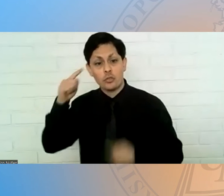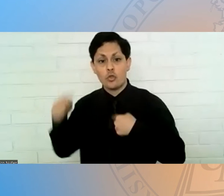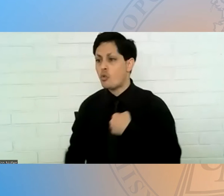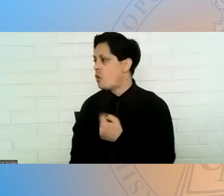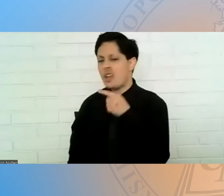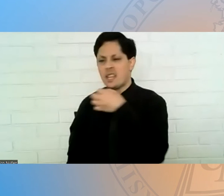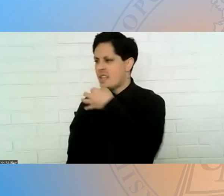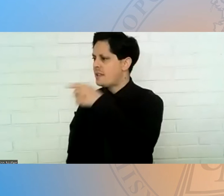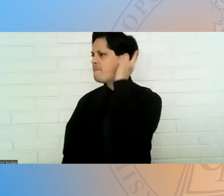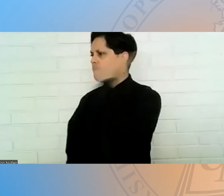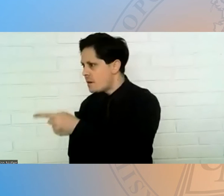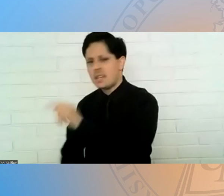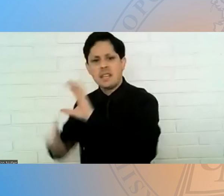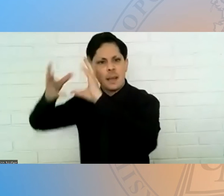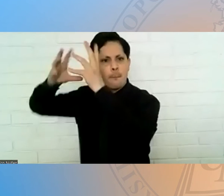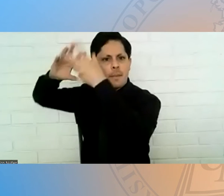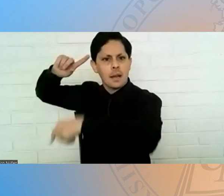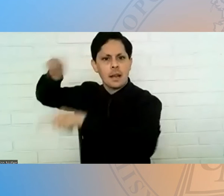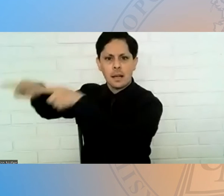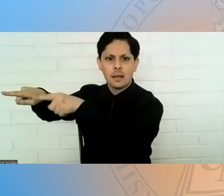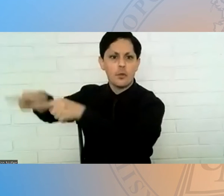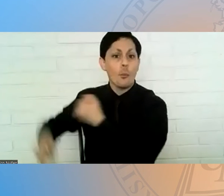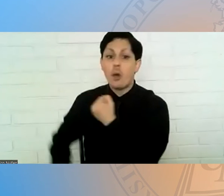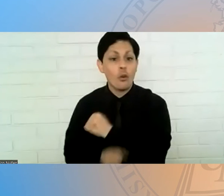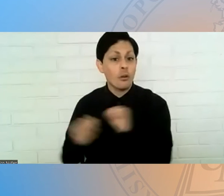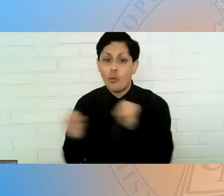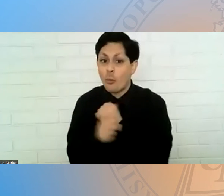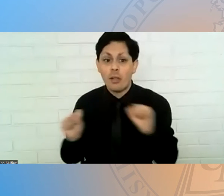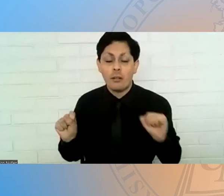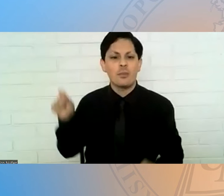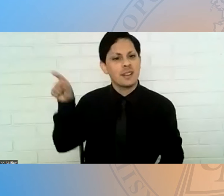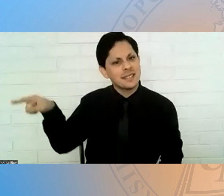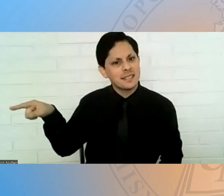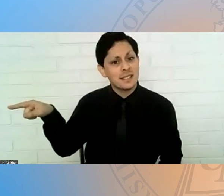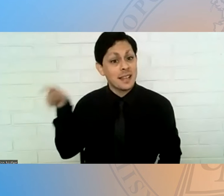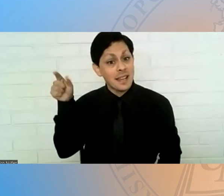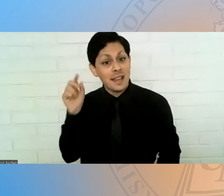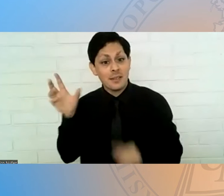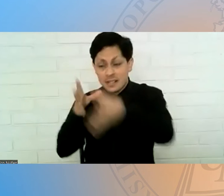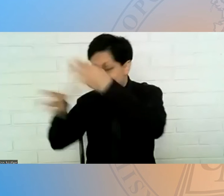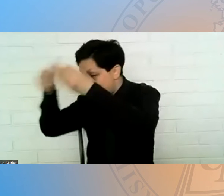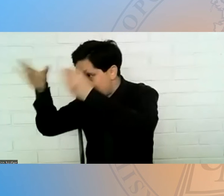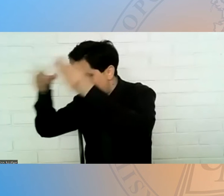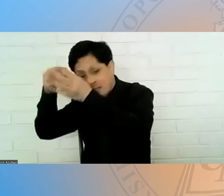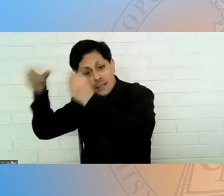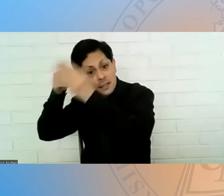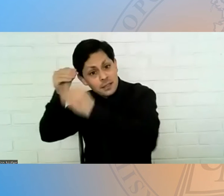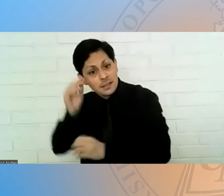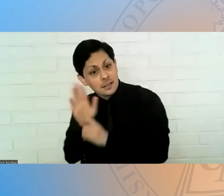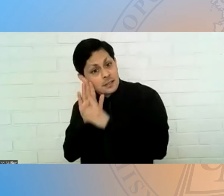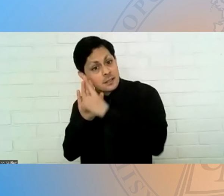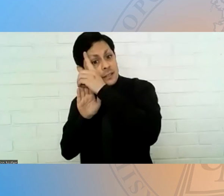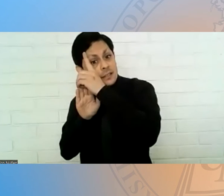tiene saberes, porque tiene experiencia de vida, y por lo tanto tengo que partir con lo que ella